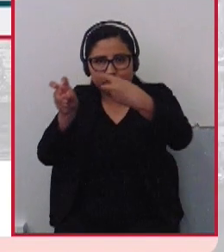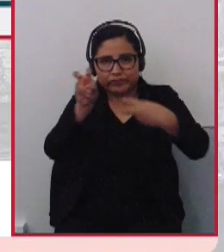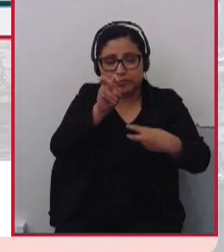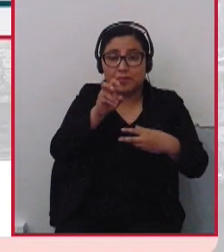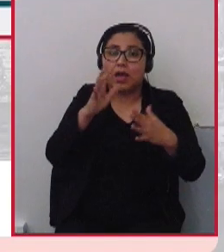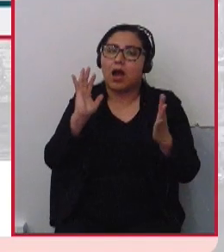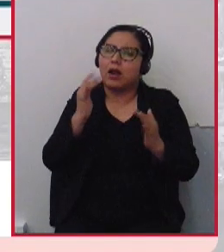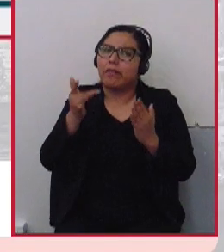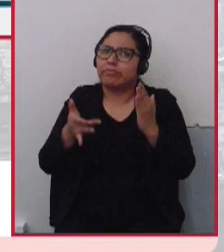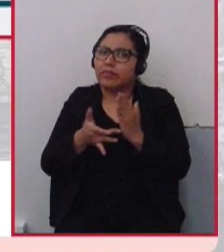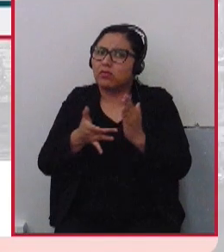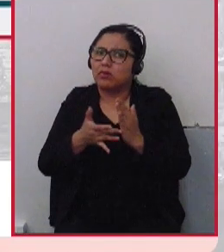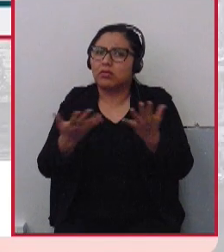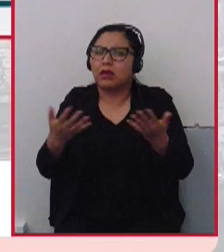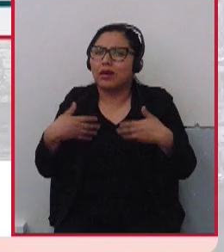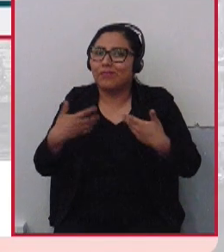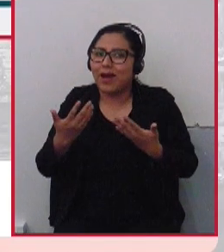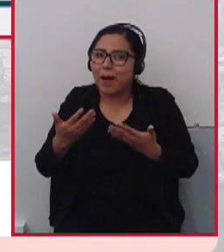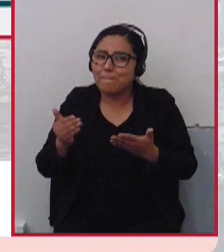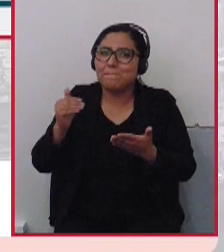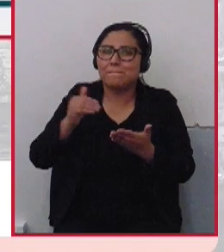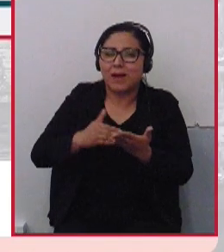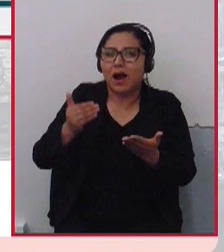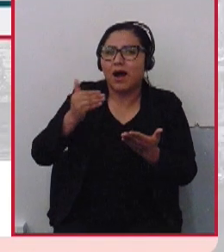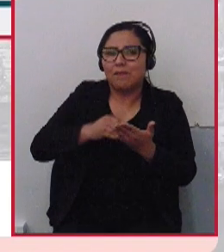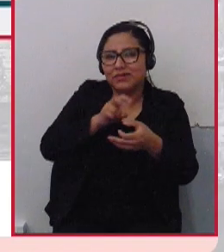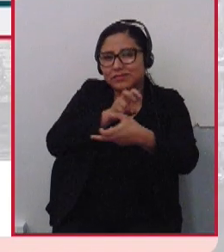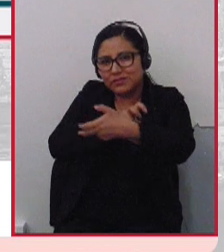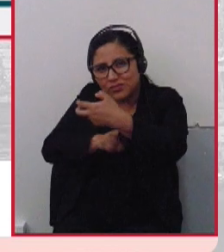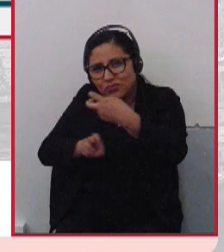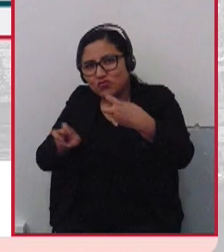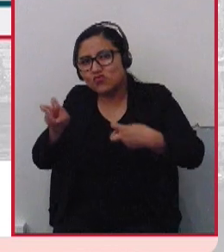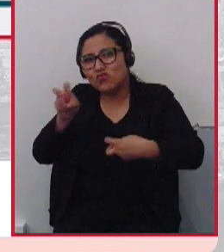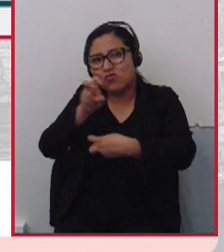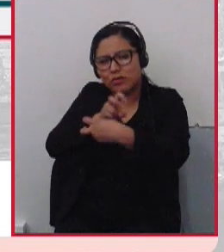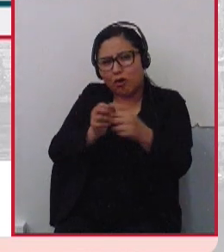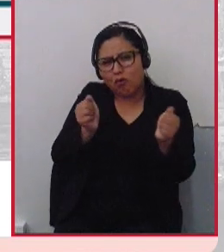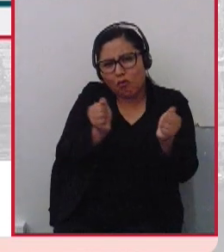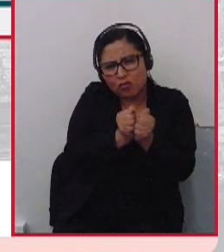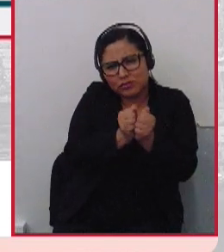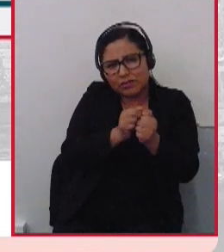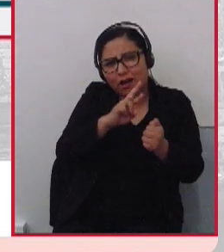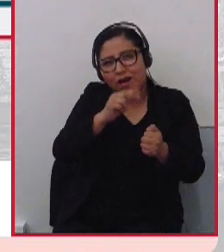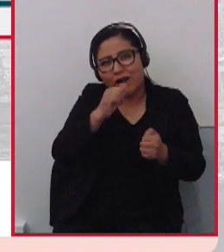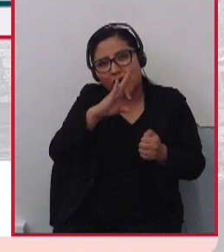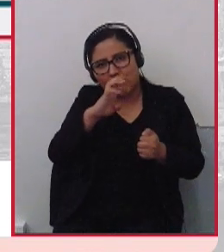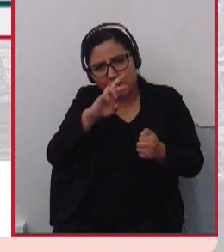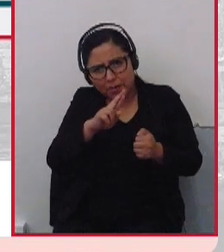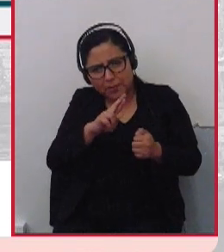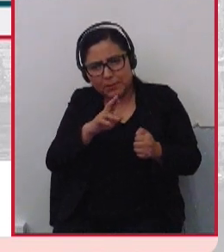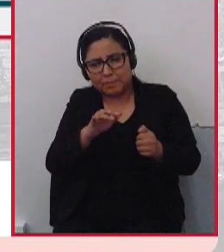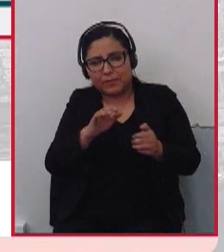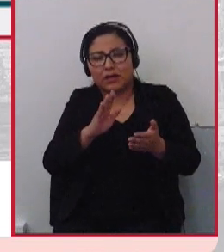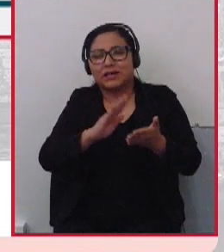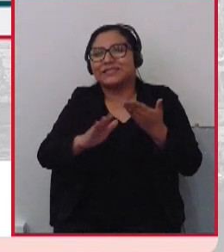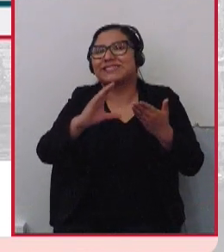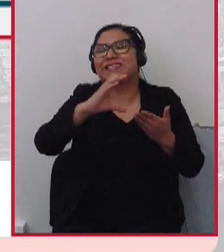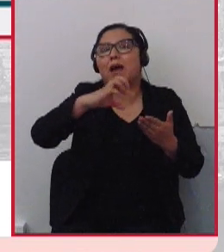Últimamente la tecnología también se está abriendo los circuitos. El producto del concentrado del concentrado